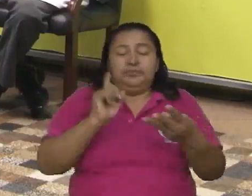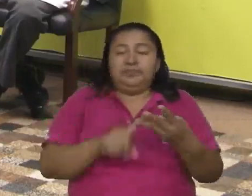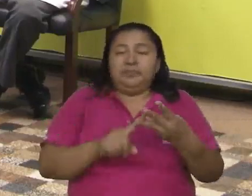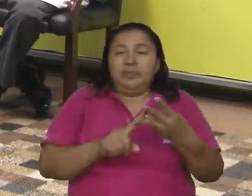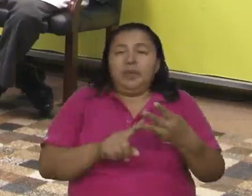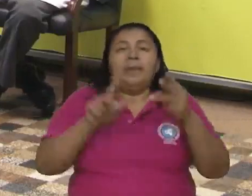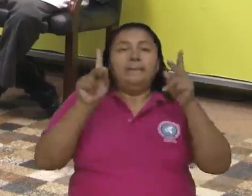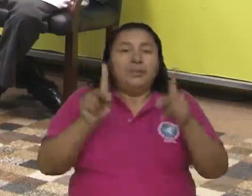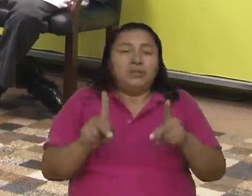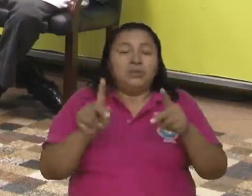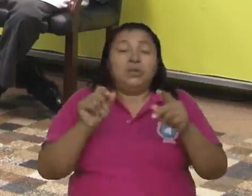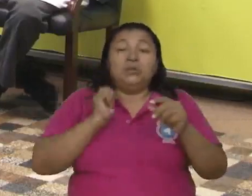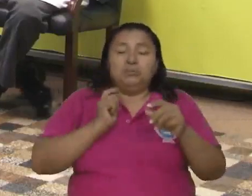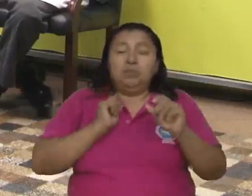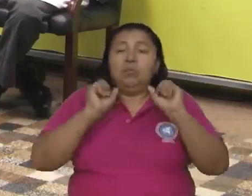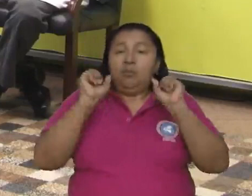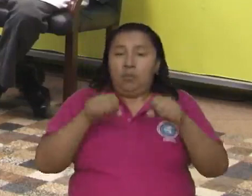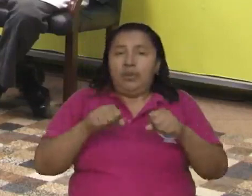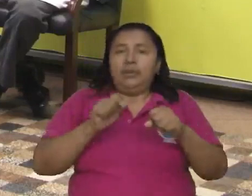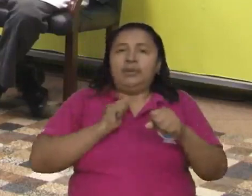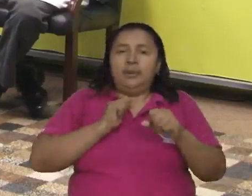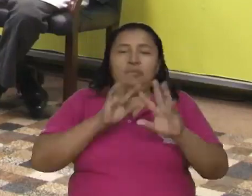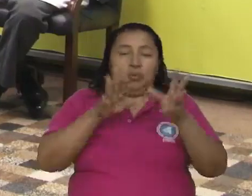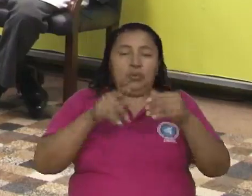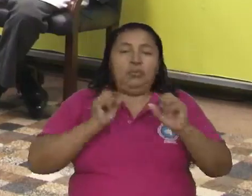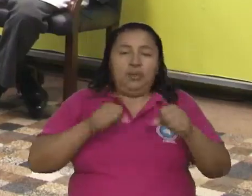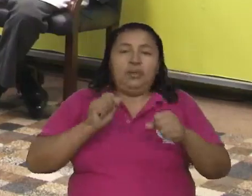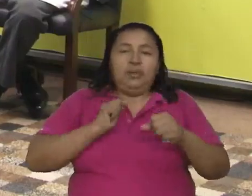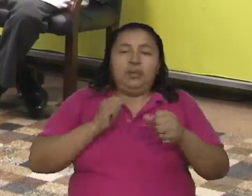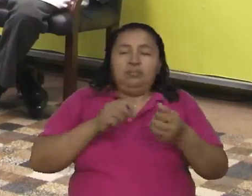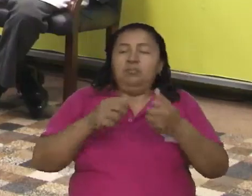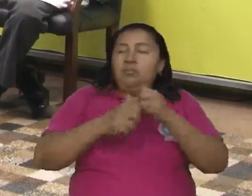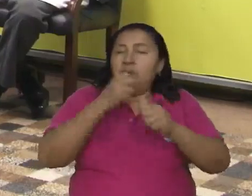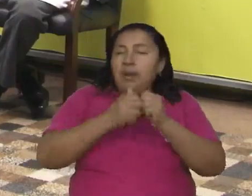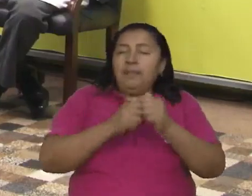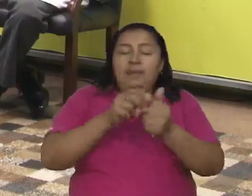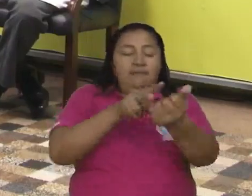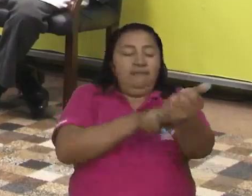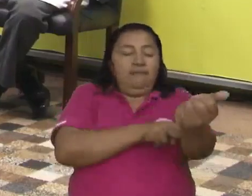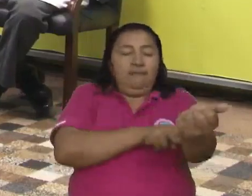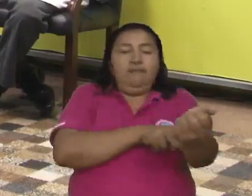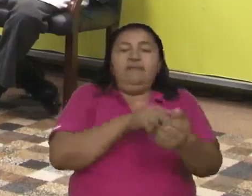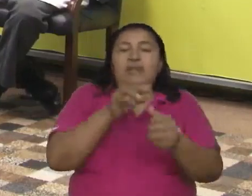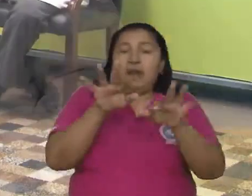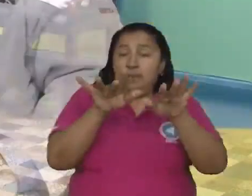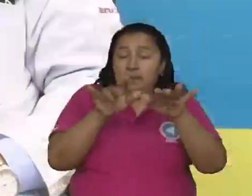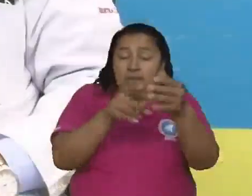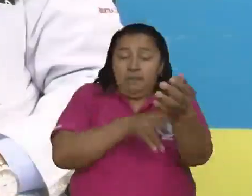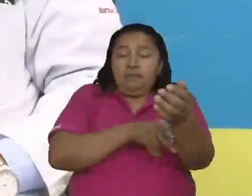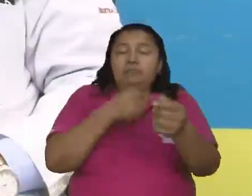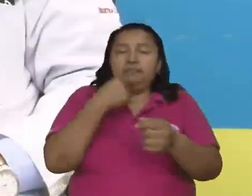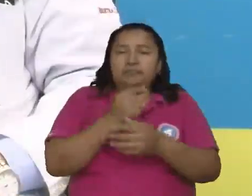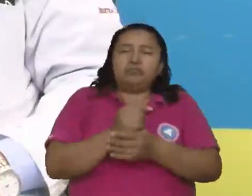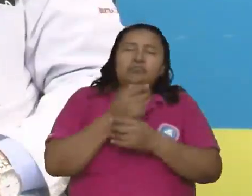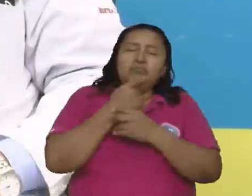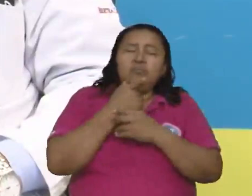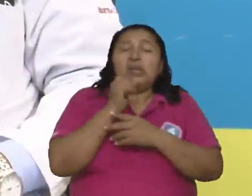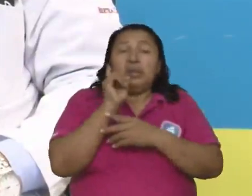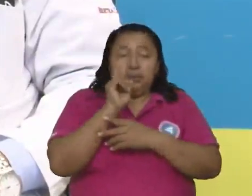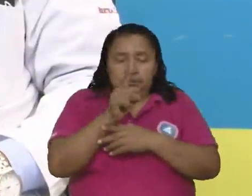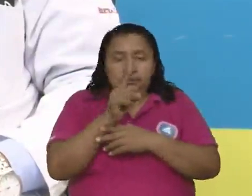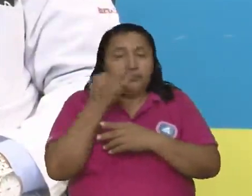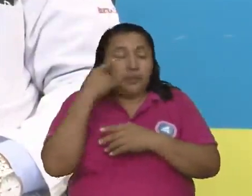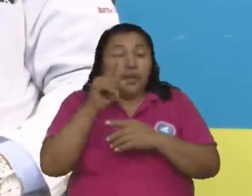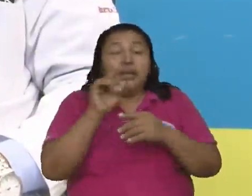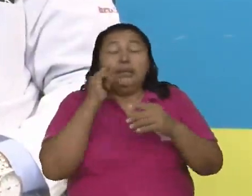o candidato a, candidatas, perdón, a la trombosis. Ok, lo interesante de esto es detectar los factores